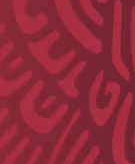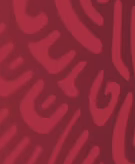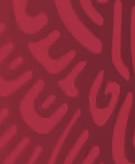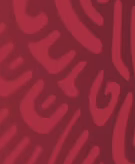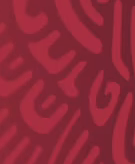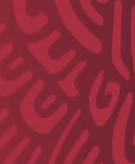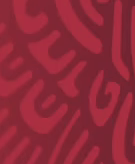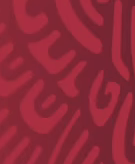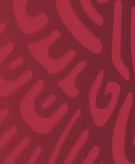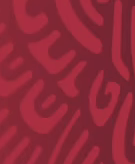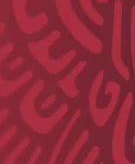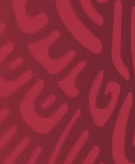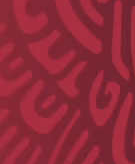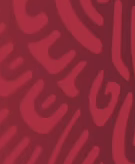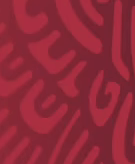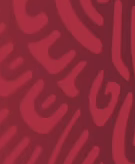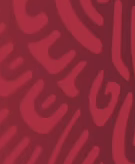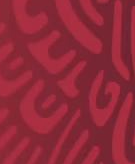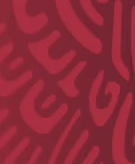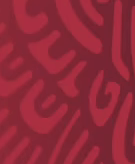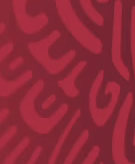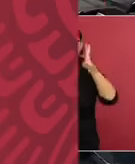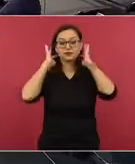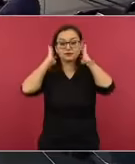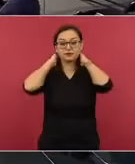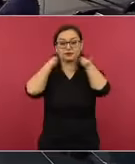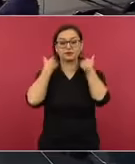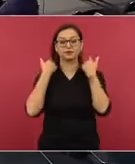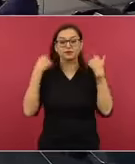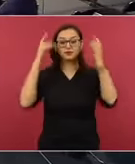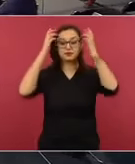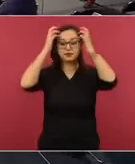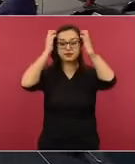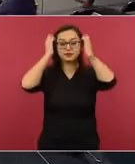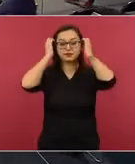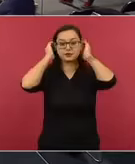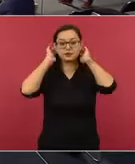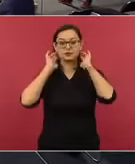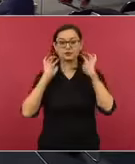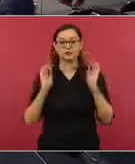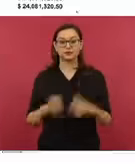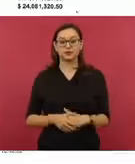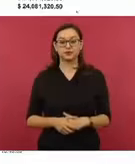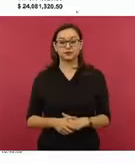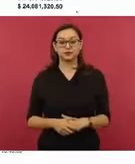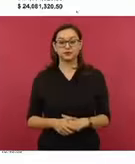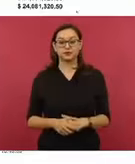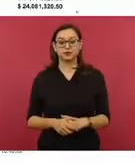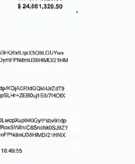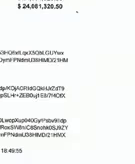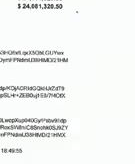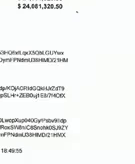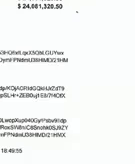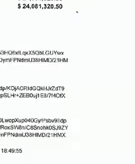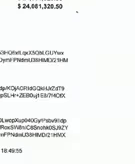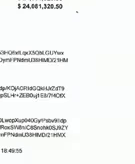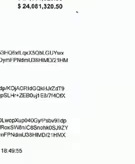inmueble que no ha sido declarado públicamente. Esta la vamos a dejar, 24 millones,